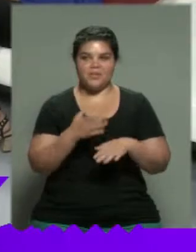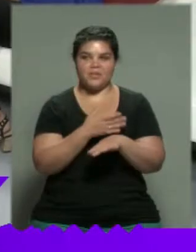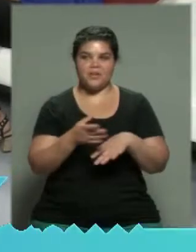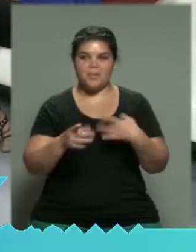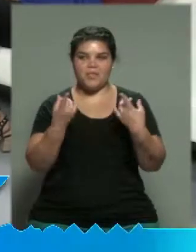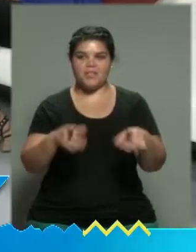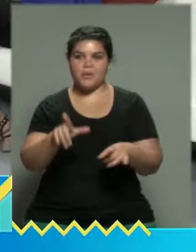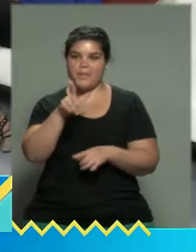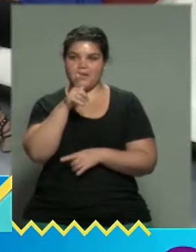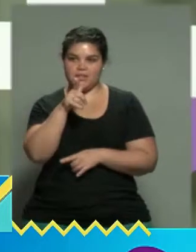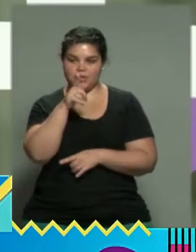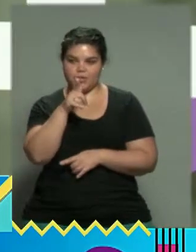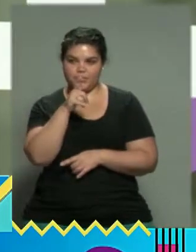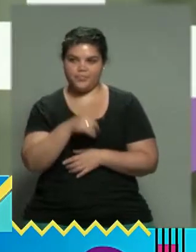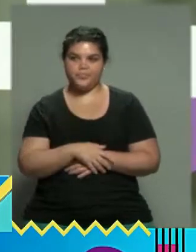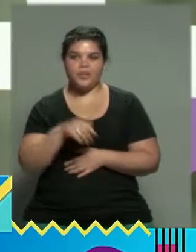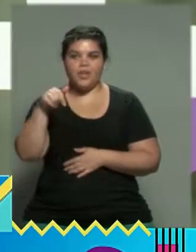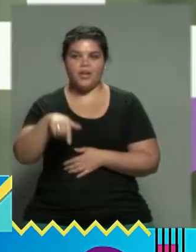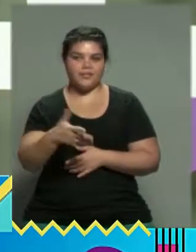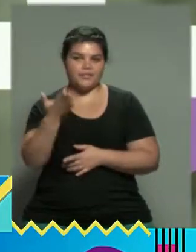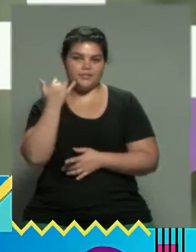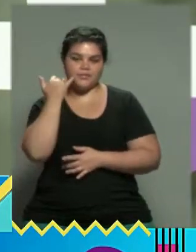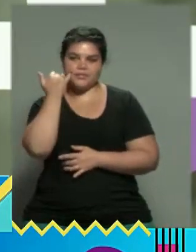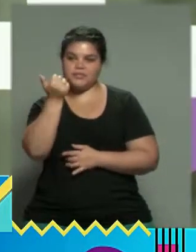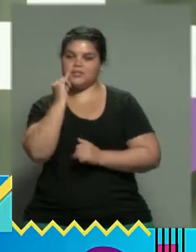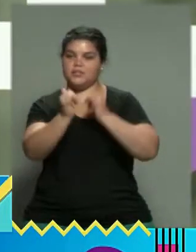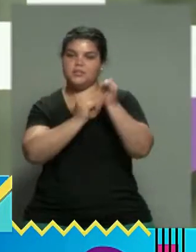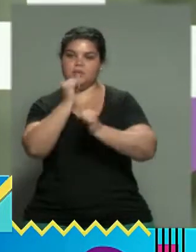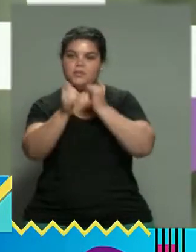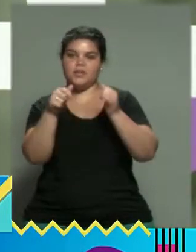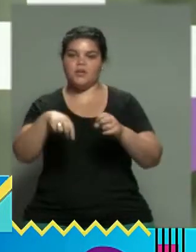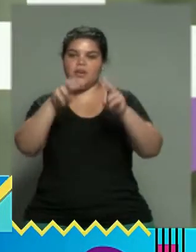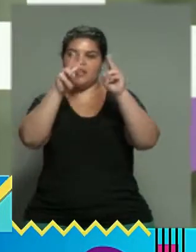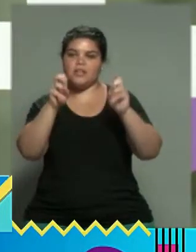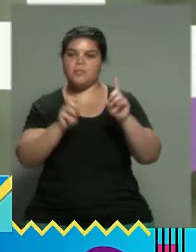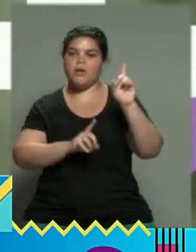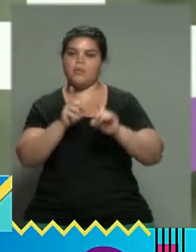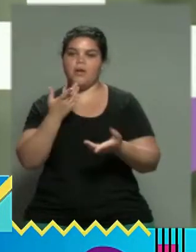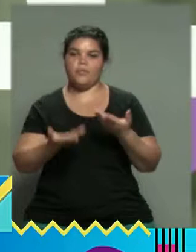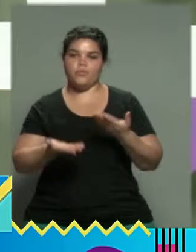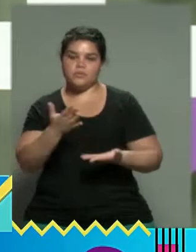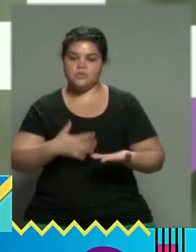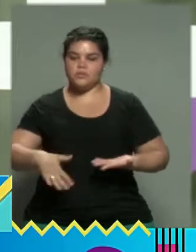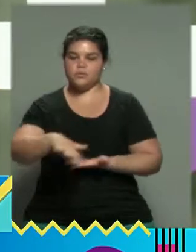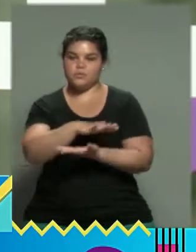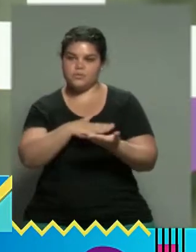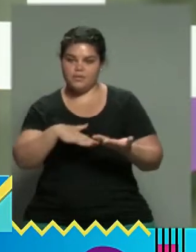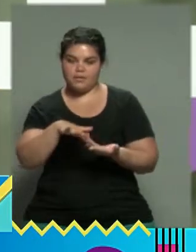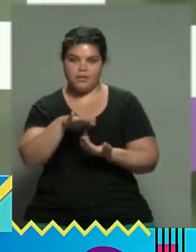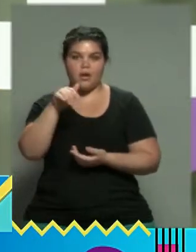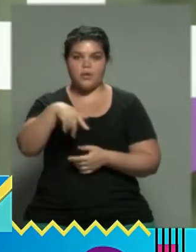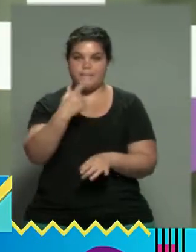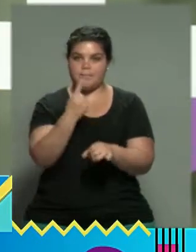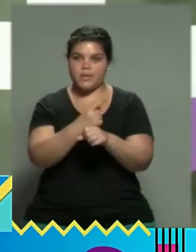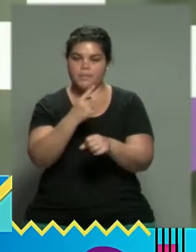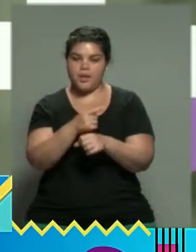Continuamos en Distintos Parecidos. Lo decíamos al principio del programa, estamos hablando de la justicia social. En un primer bloque